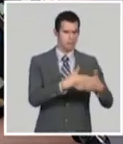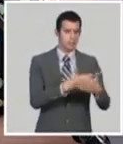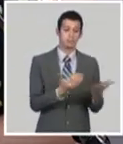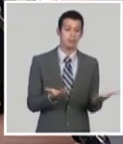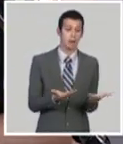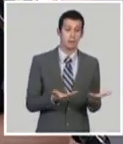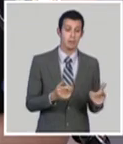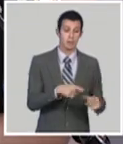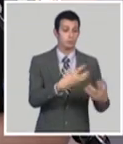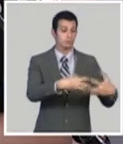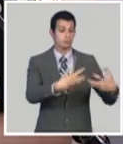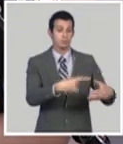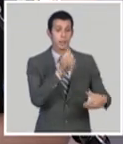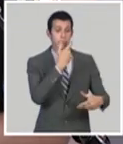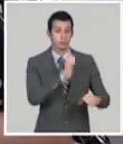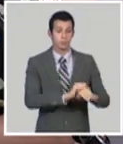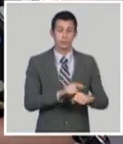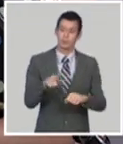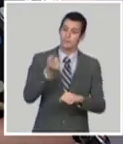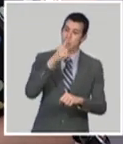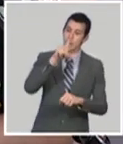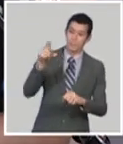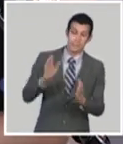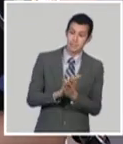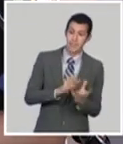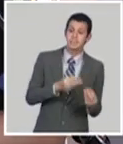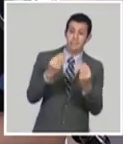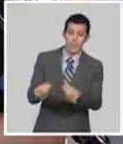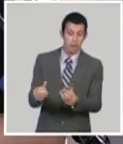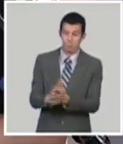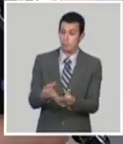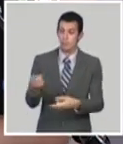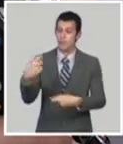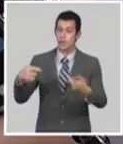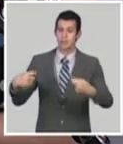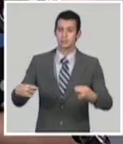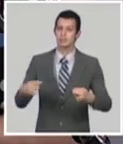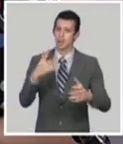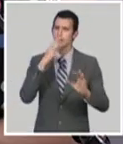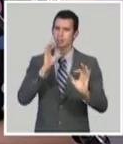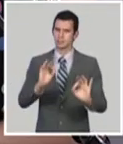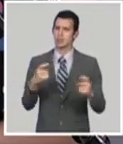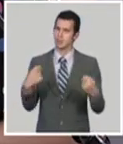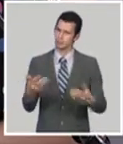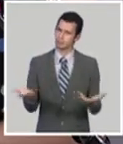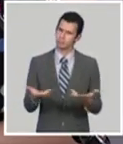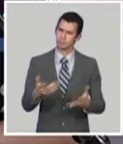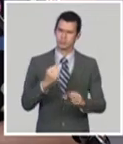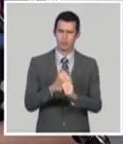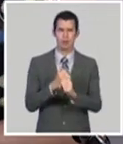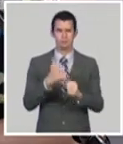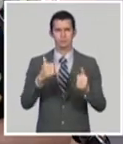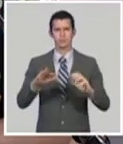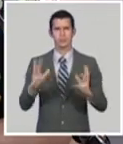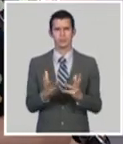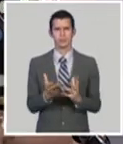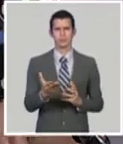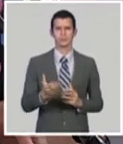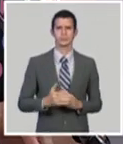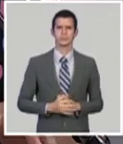sé he referido el compañero marino que yo creo con un ejemplo claro